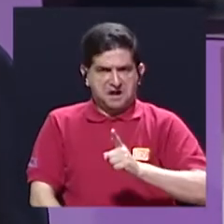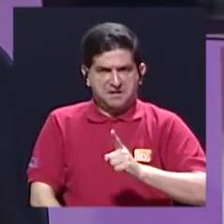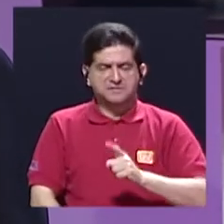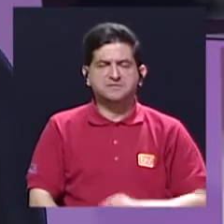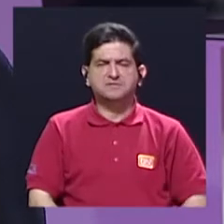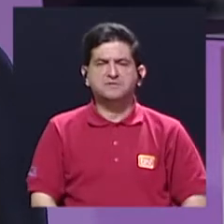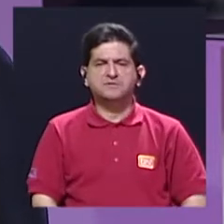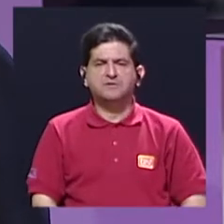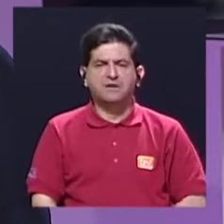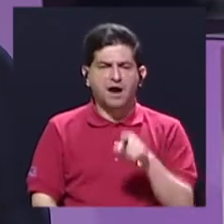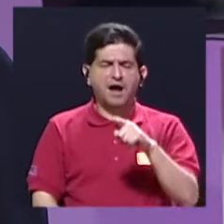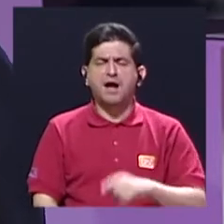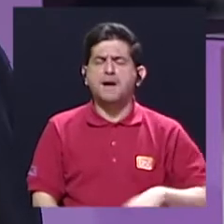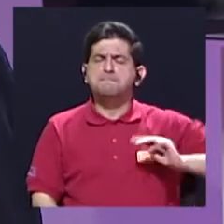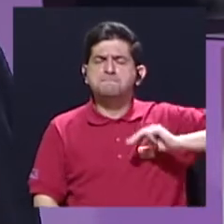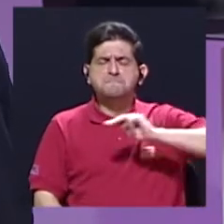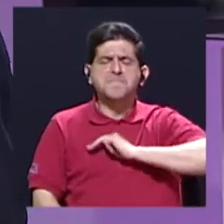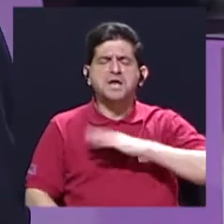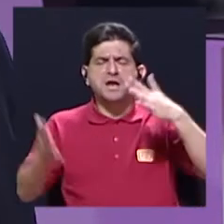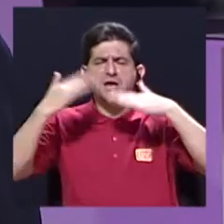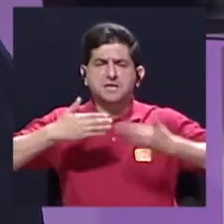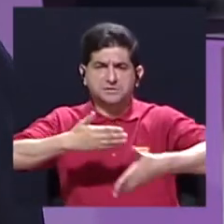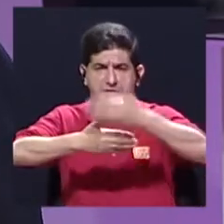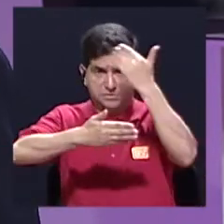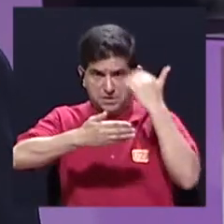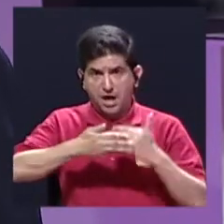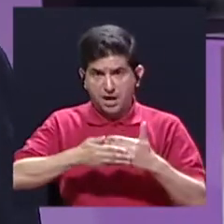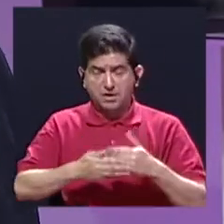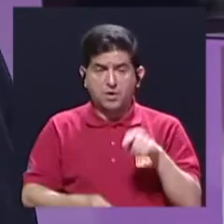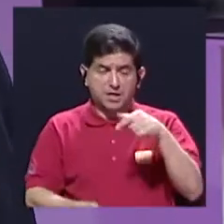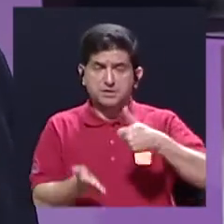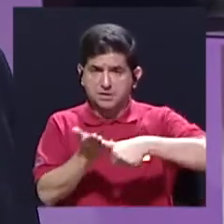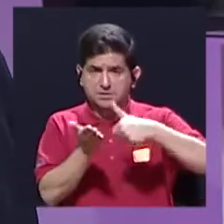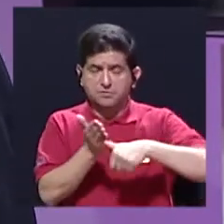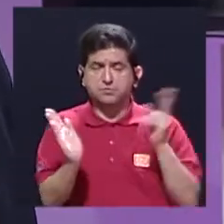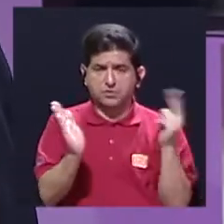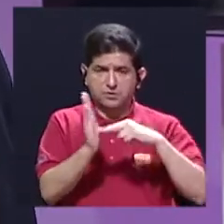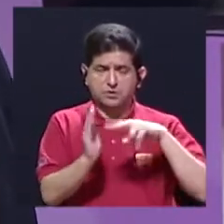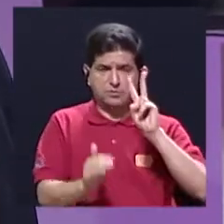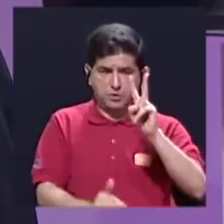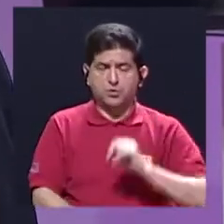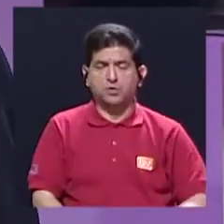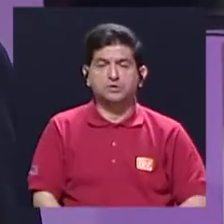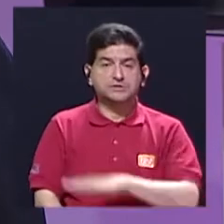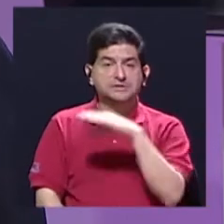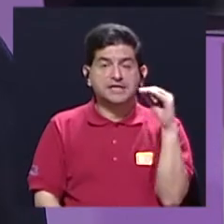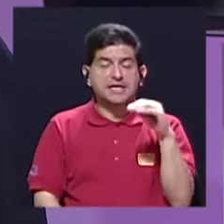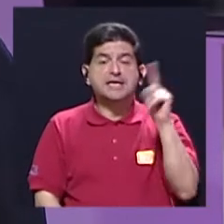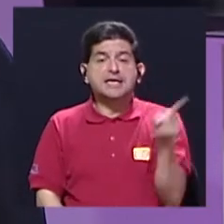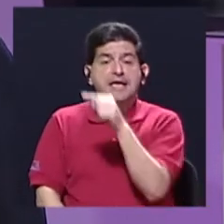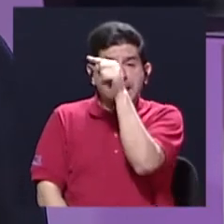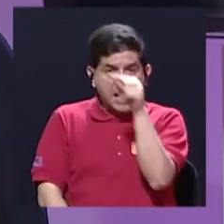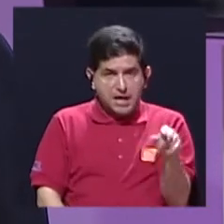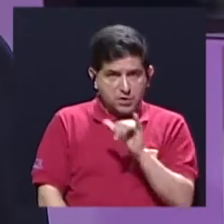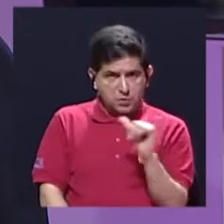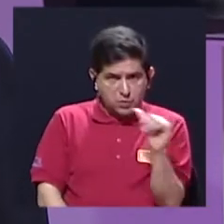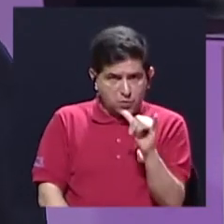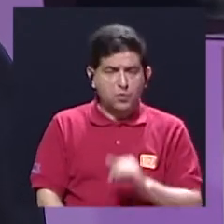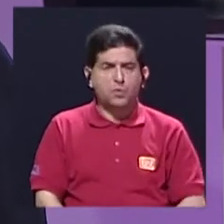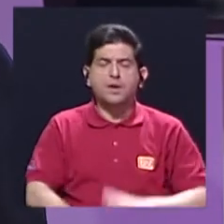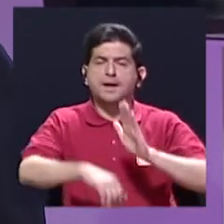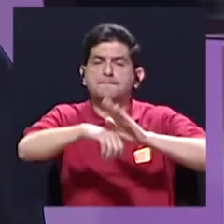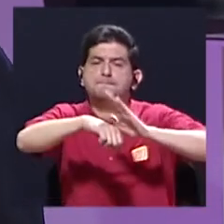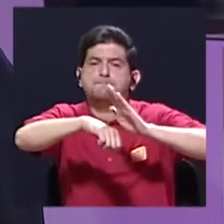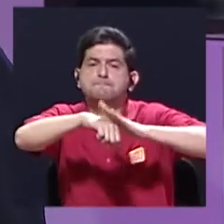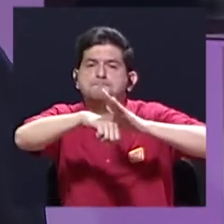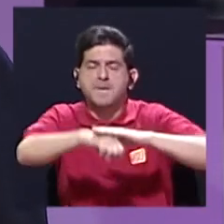que da el MINAE, antes de este voto, antes del 2002, y además anula el